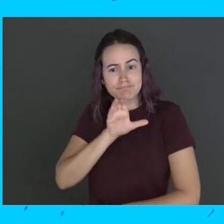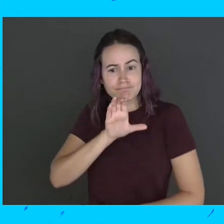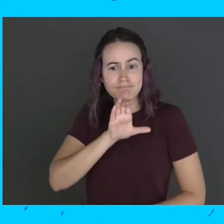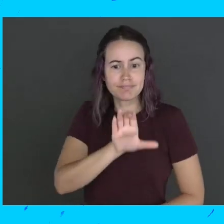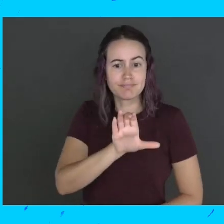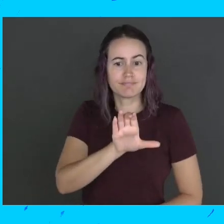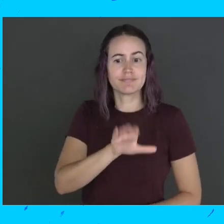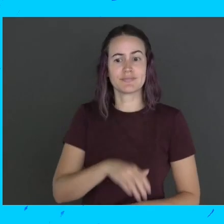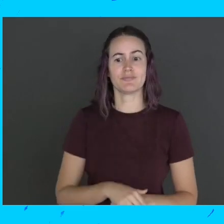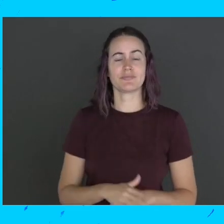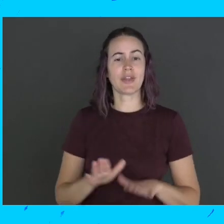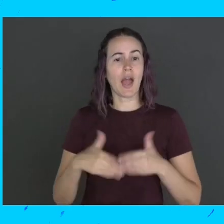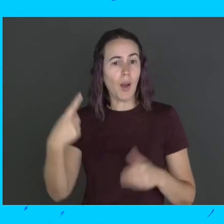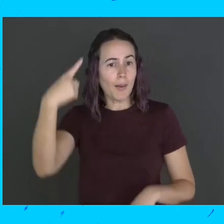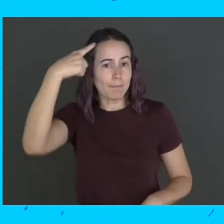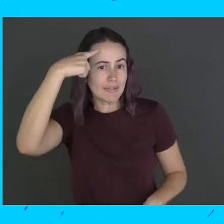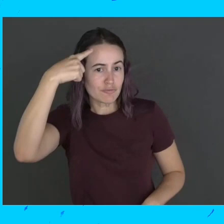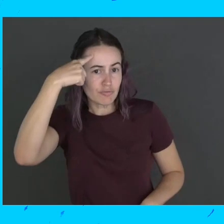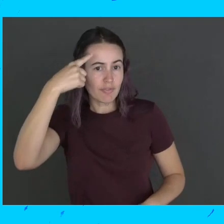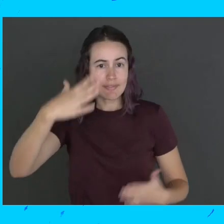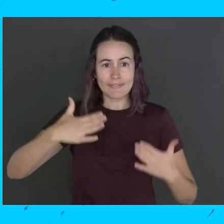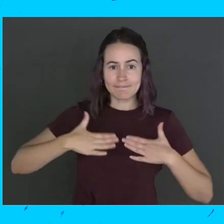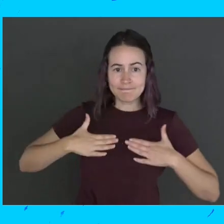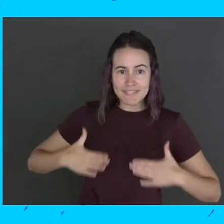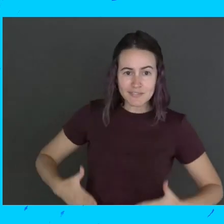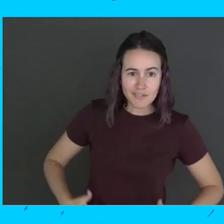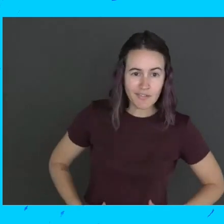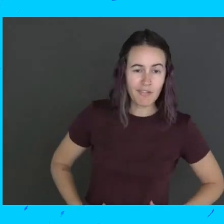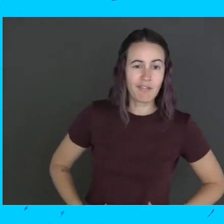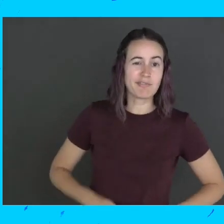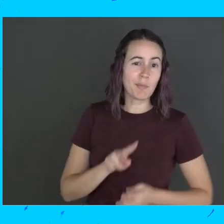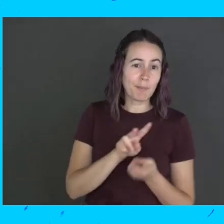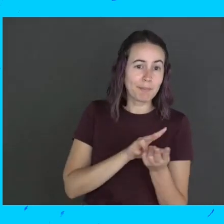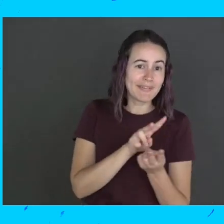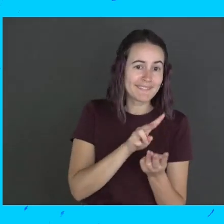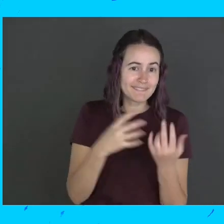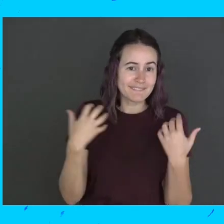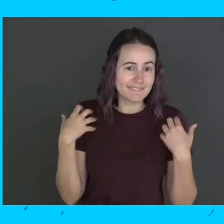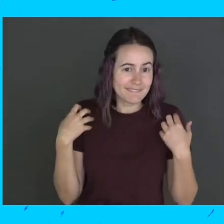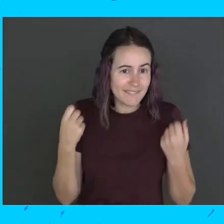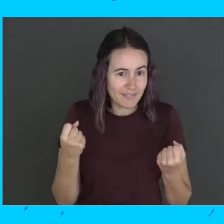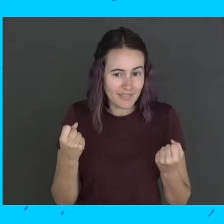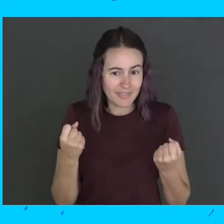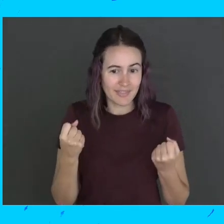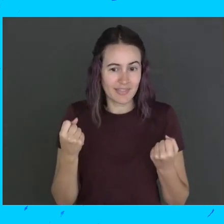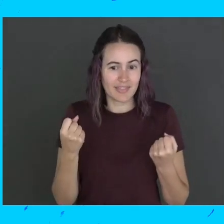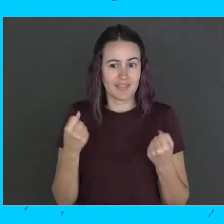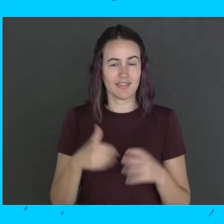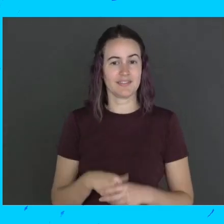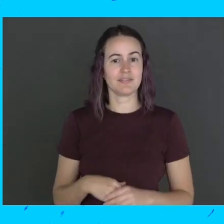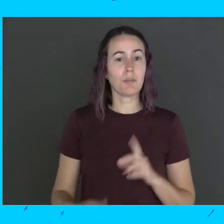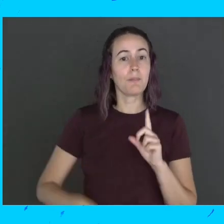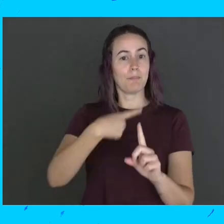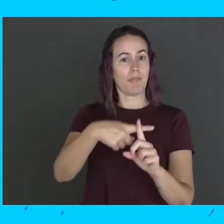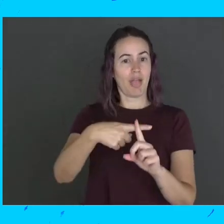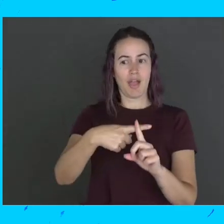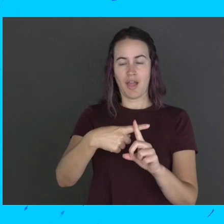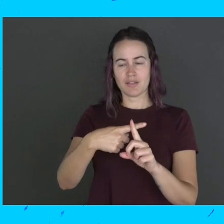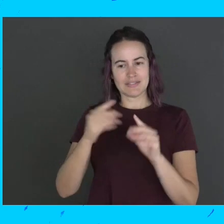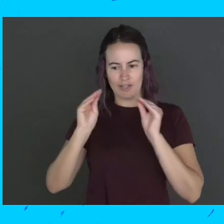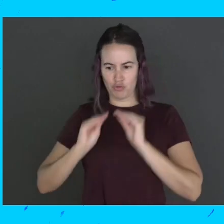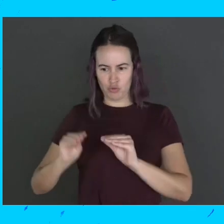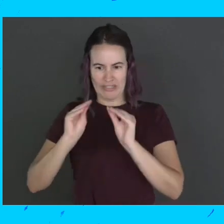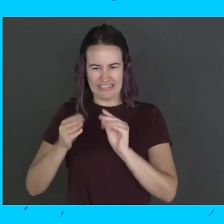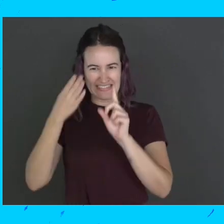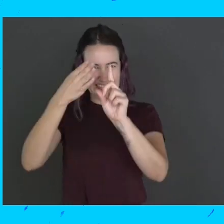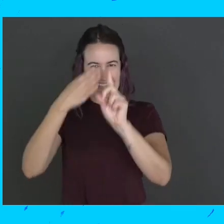algo que queremos aumentar a lo largo de la vida de los alumnos, enfatizando contenido que sea adecuado para esos rangos